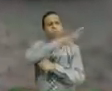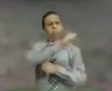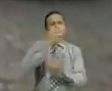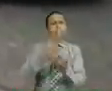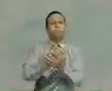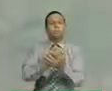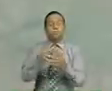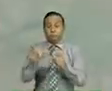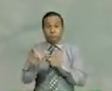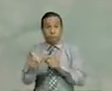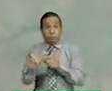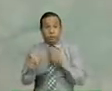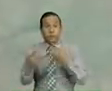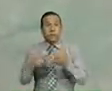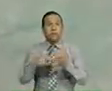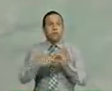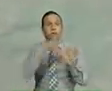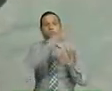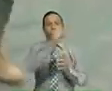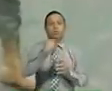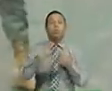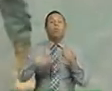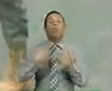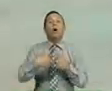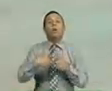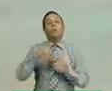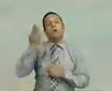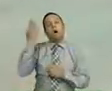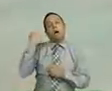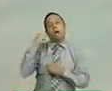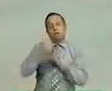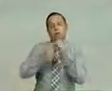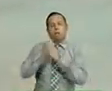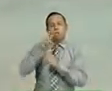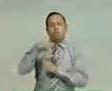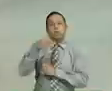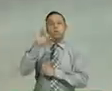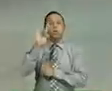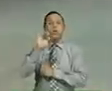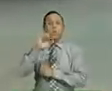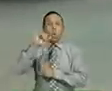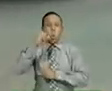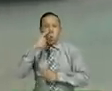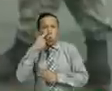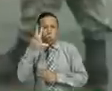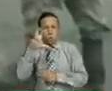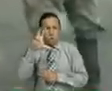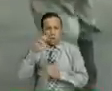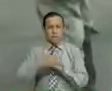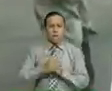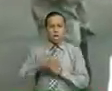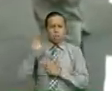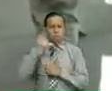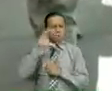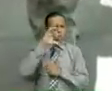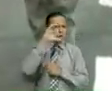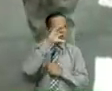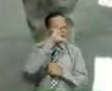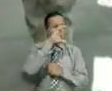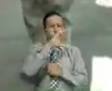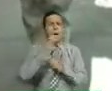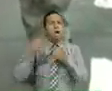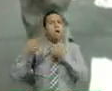delitos. La boleta de captura fue emitida el 13 de junio del 2018. Desde entonces, en su ubicación y captura trabajaban